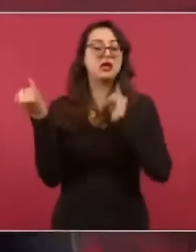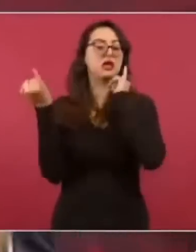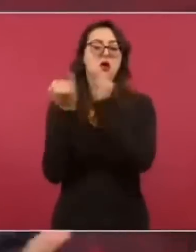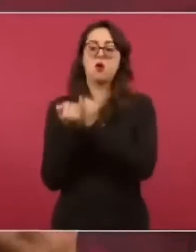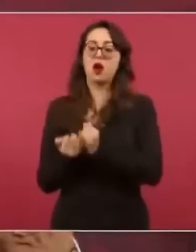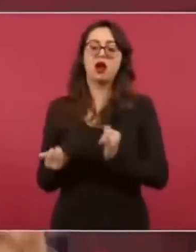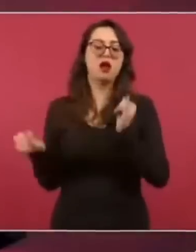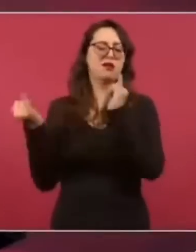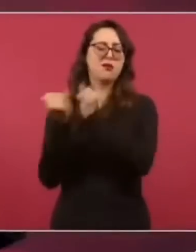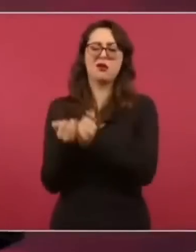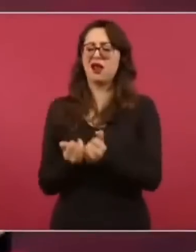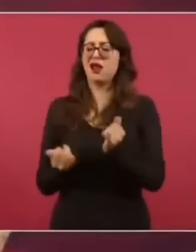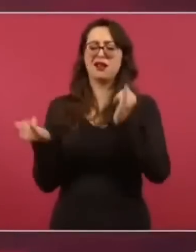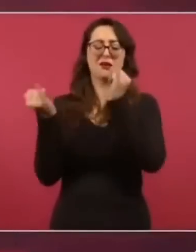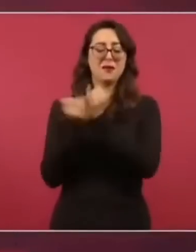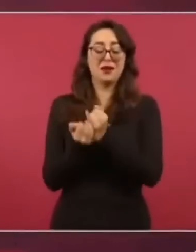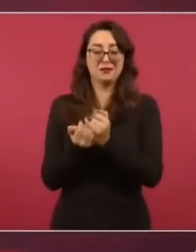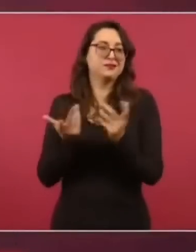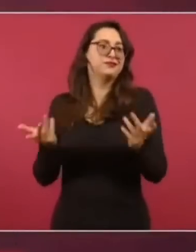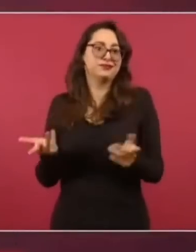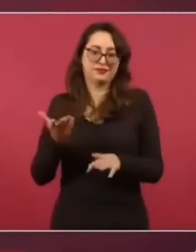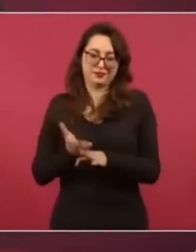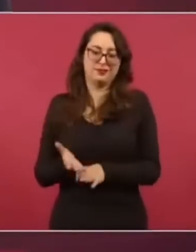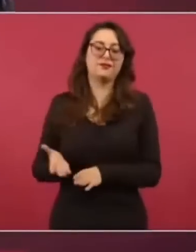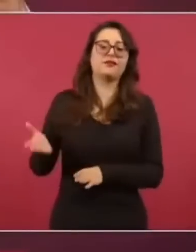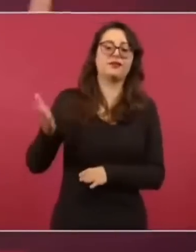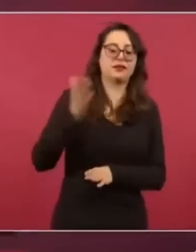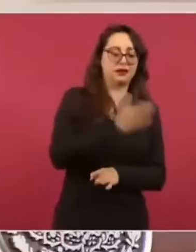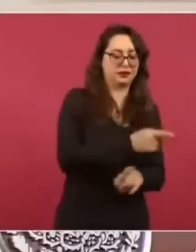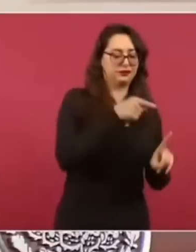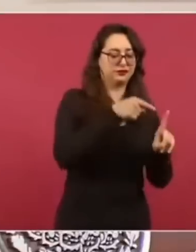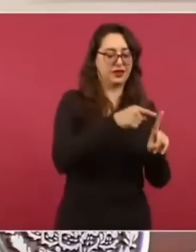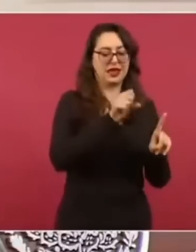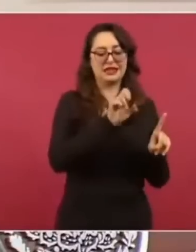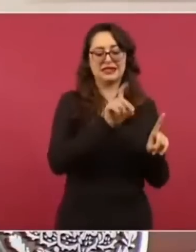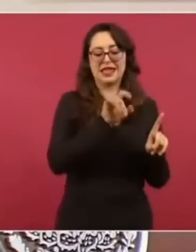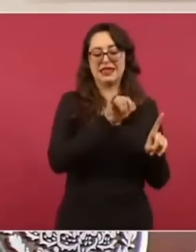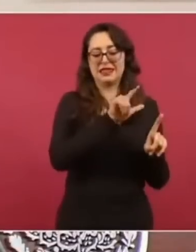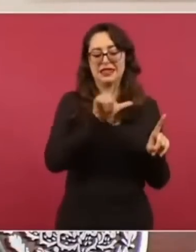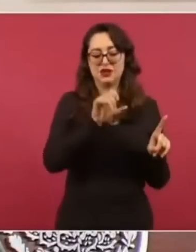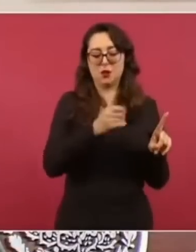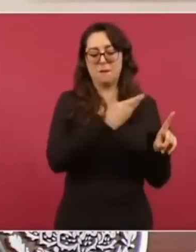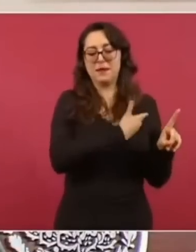el procurador era del PAN,